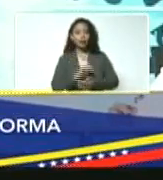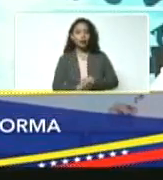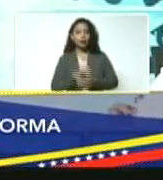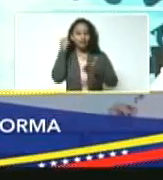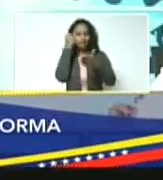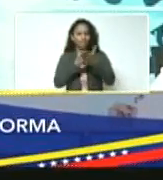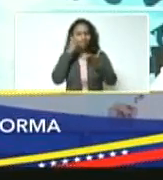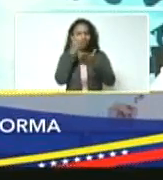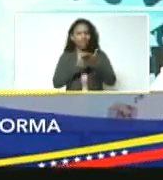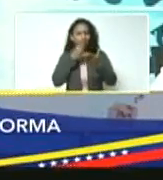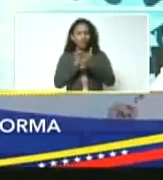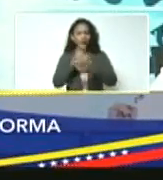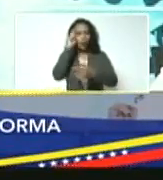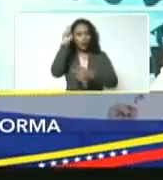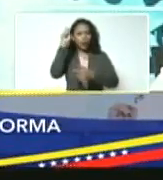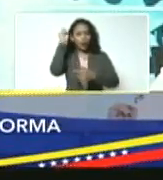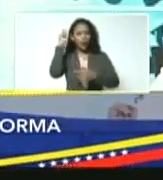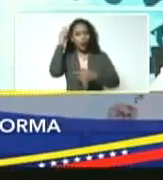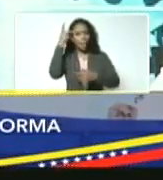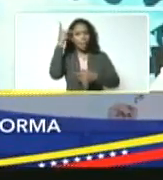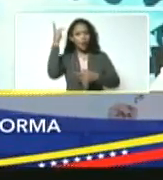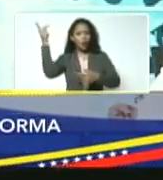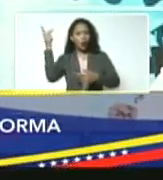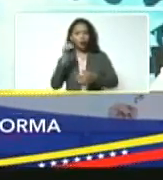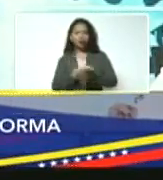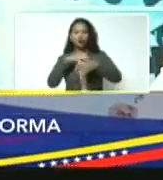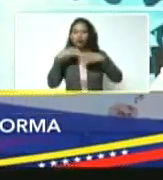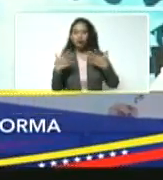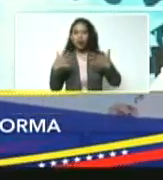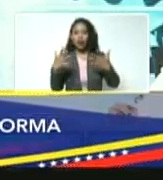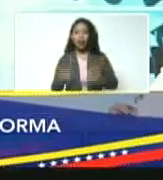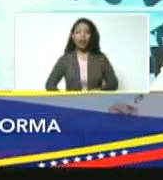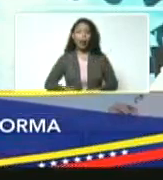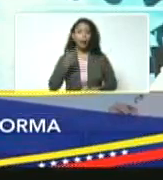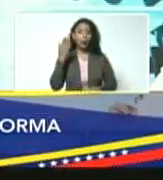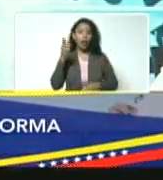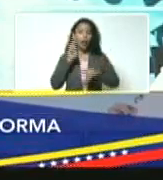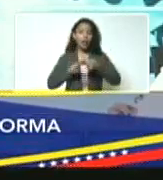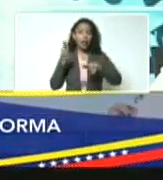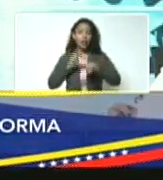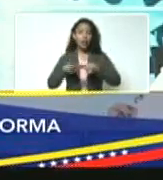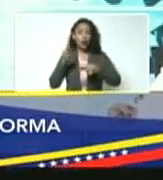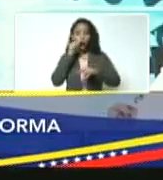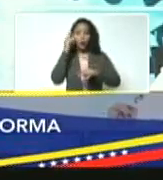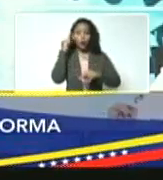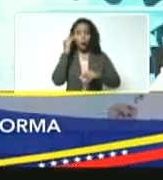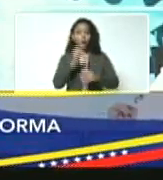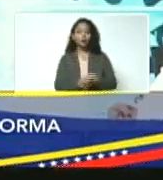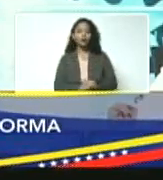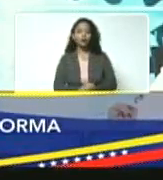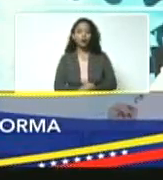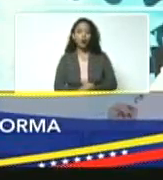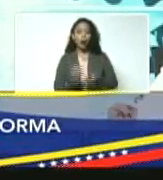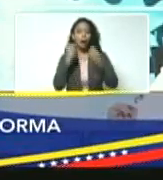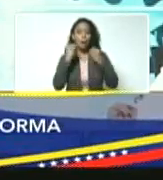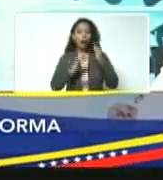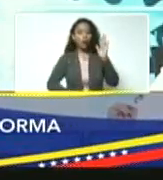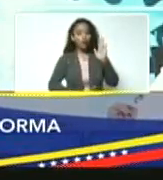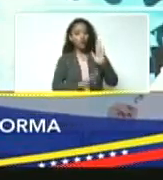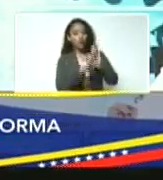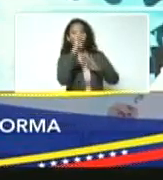insistía en sus tesis pedagógicas que era muy importante que el niño y la niña, para el desarrollo de